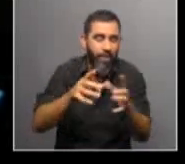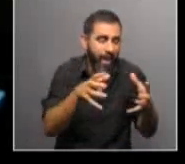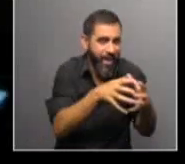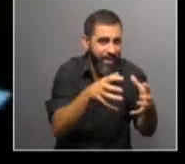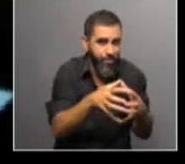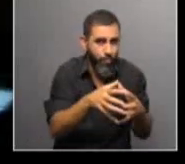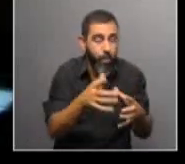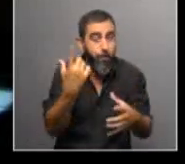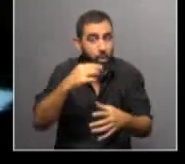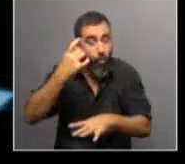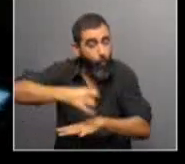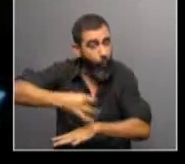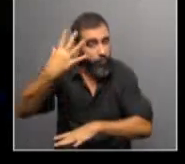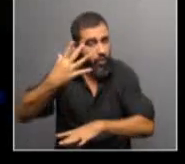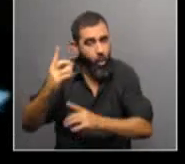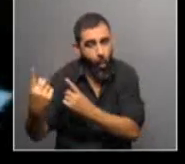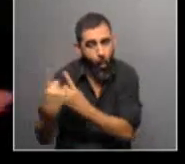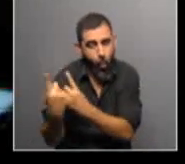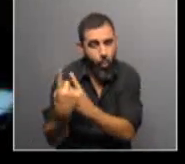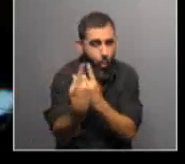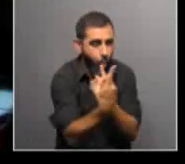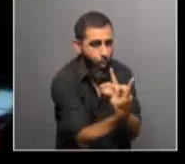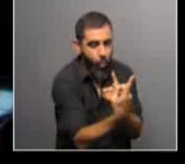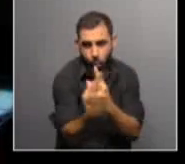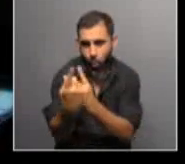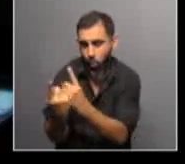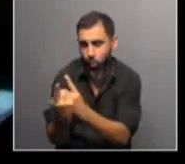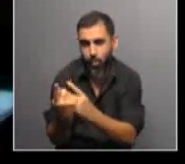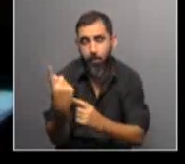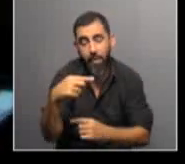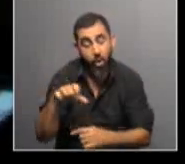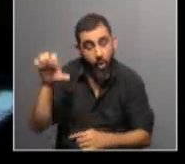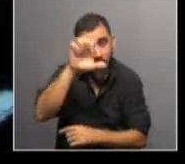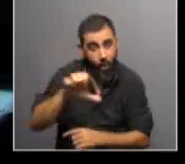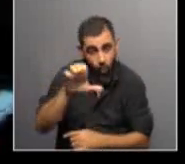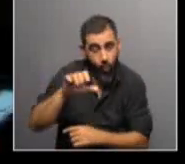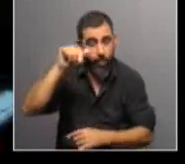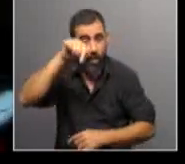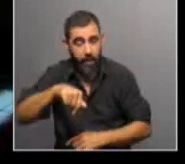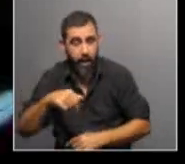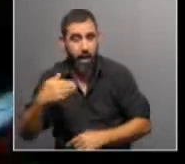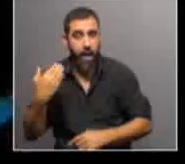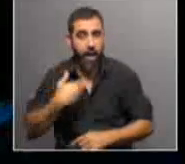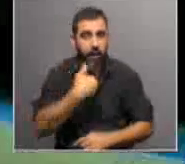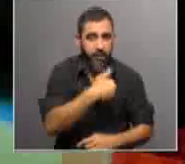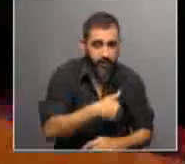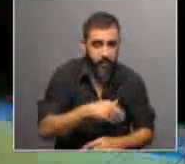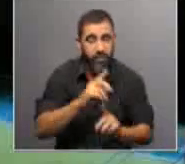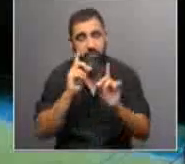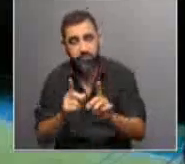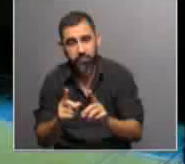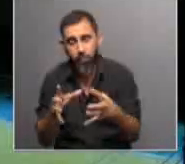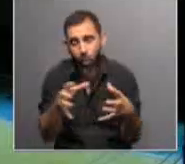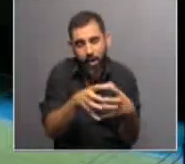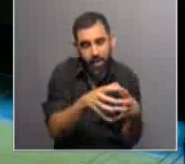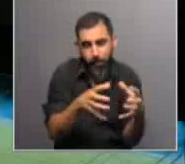en nivel profesional, sí, es más uno contra uno. Pero en Europa y acá, en Argentina, más que nada, es más